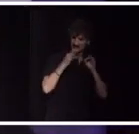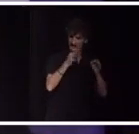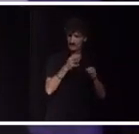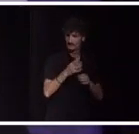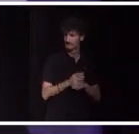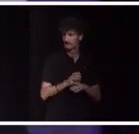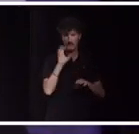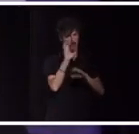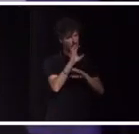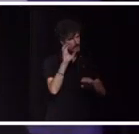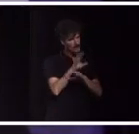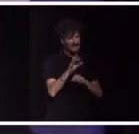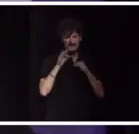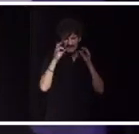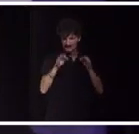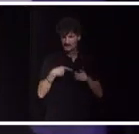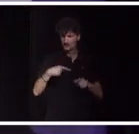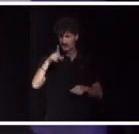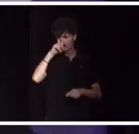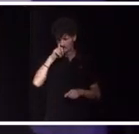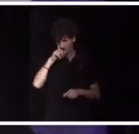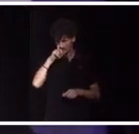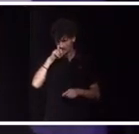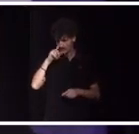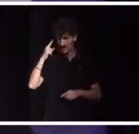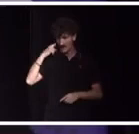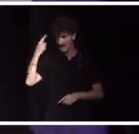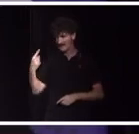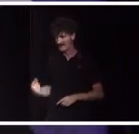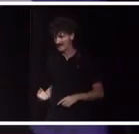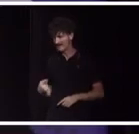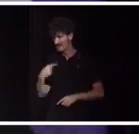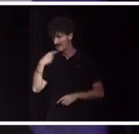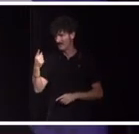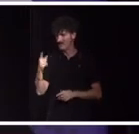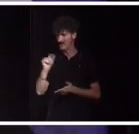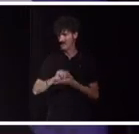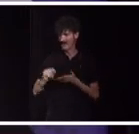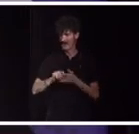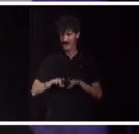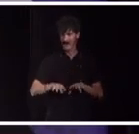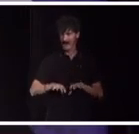Y entonces, yo recuerdo que a Irene le decían, la cajera,